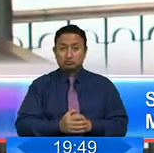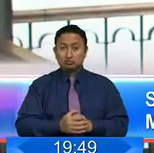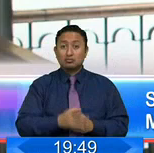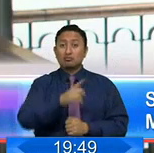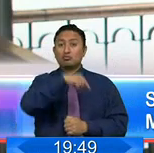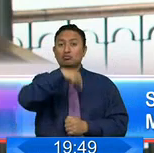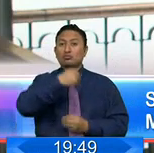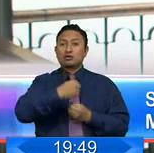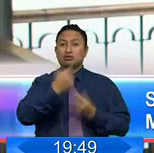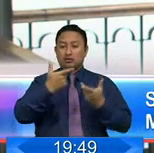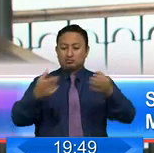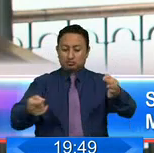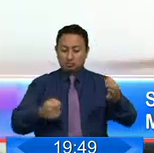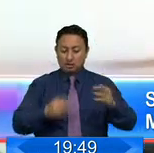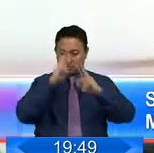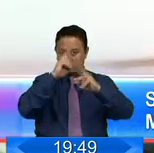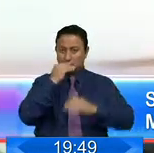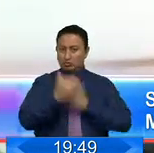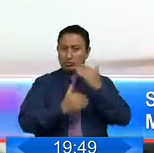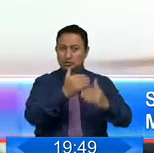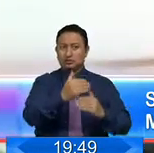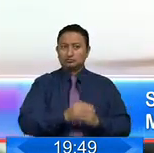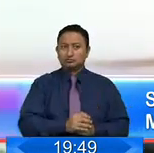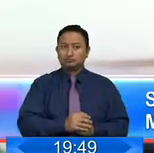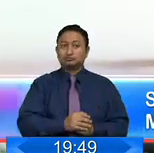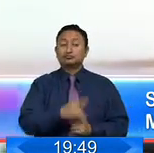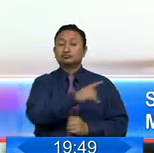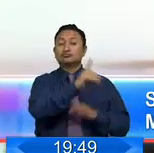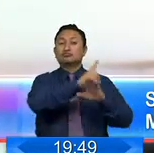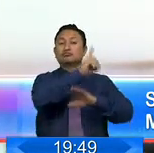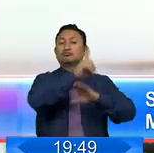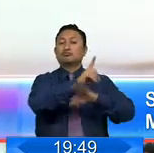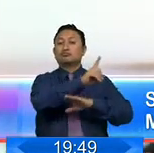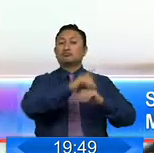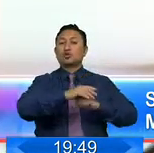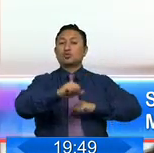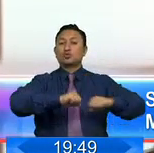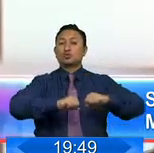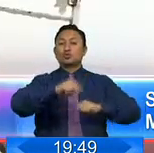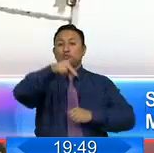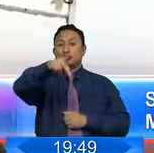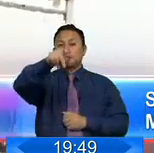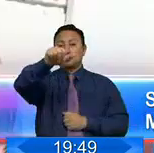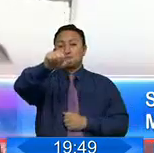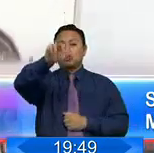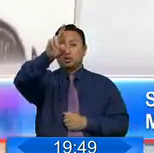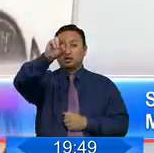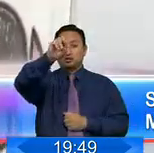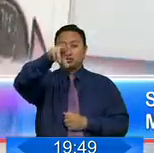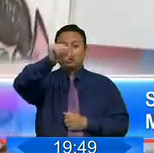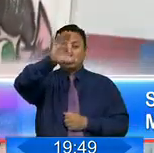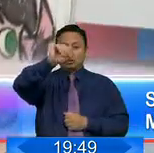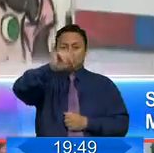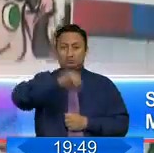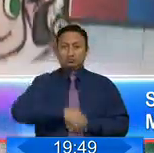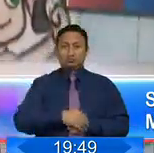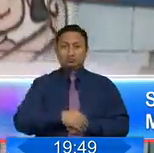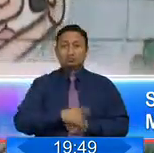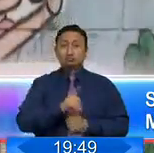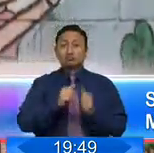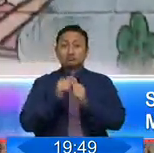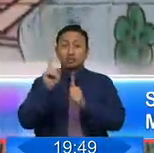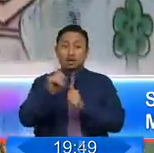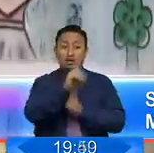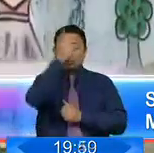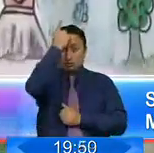es seguir el debido proceso. Verónica Benavides, directora de Ejecución Técnica del Patronato, señala que las decisiones de cada centro son tomadas